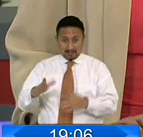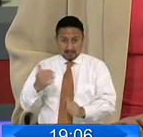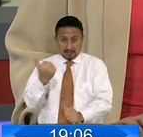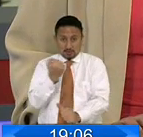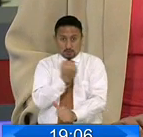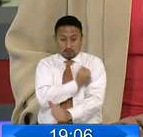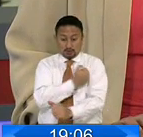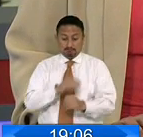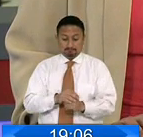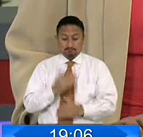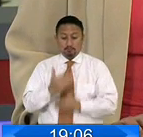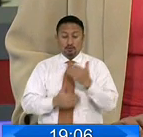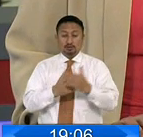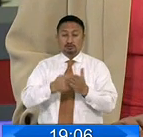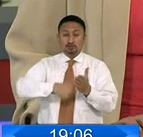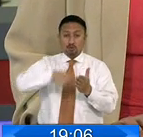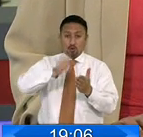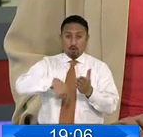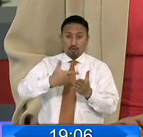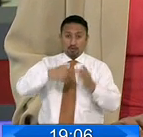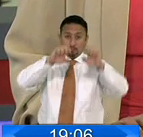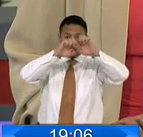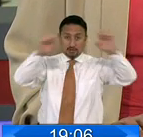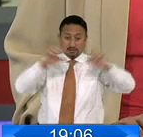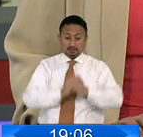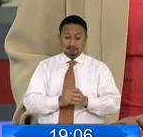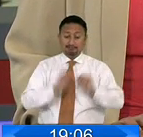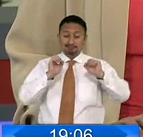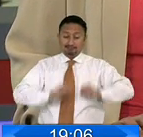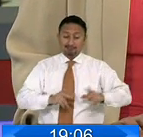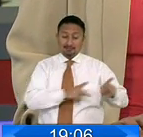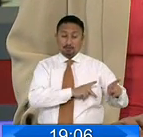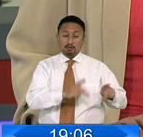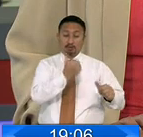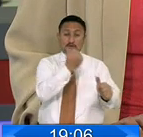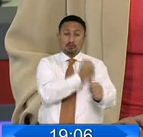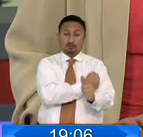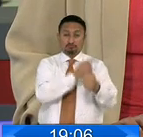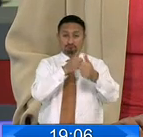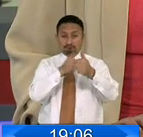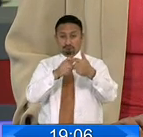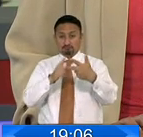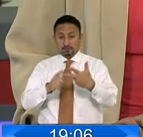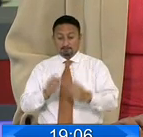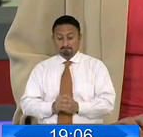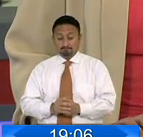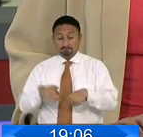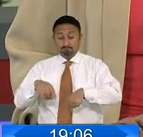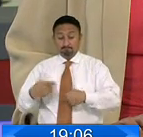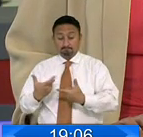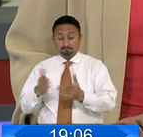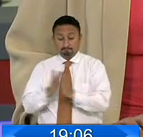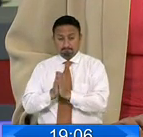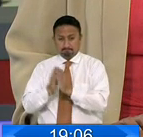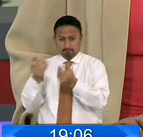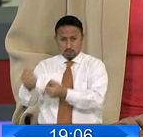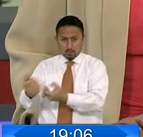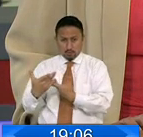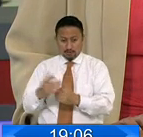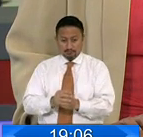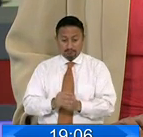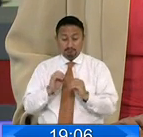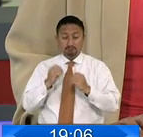procesos de compra alcanzados con las farmacéuticas y el plan vacunación la información fue solicitada por la organización